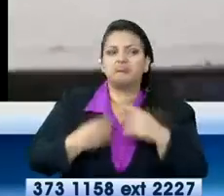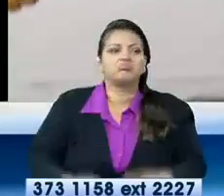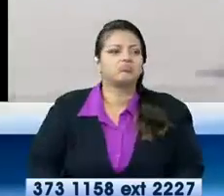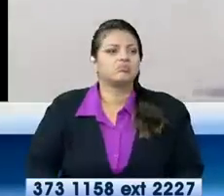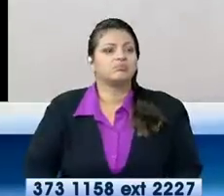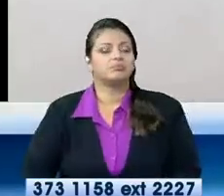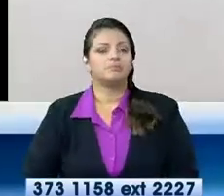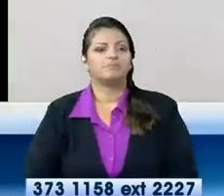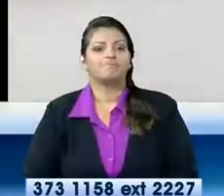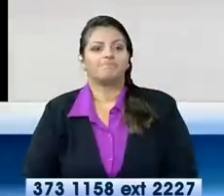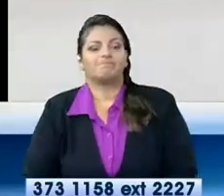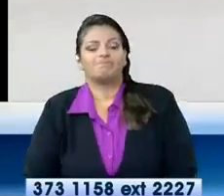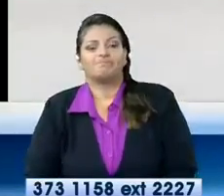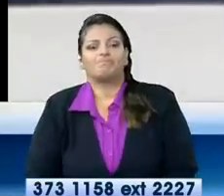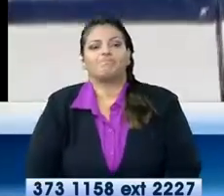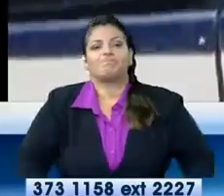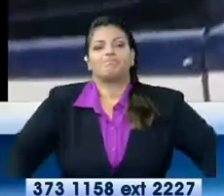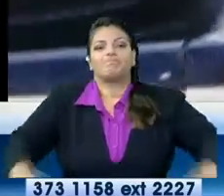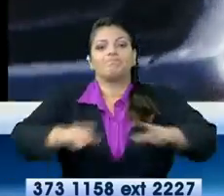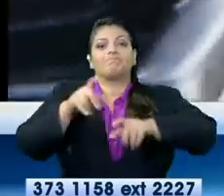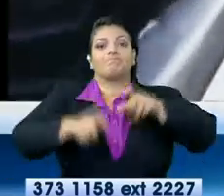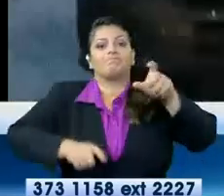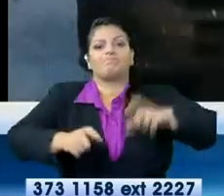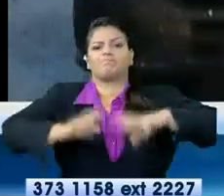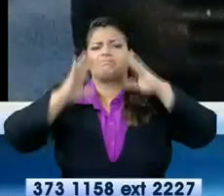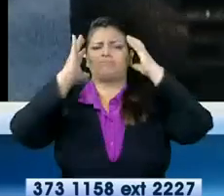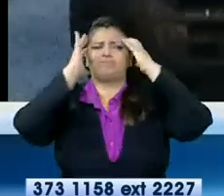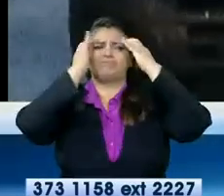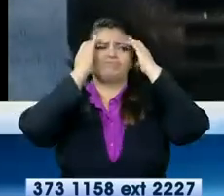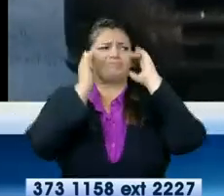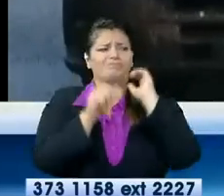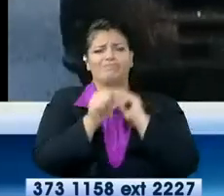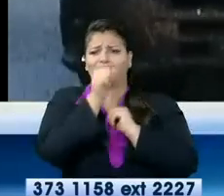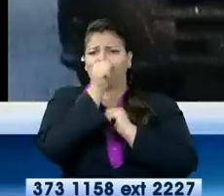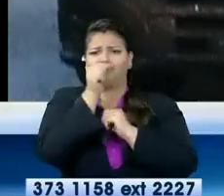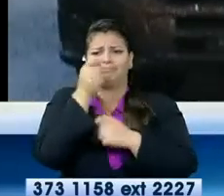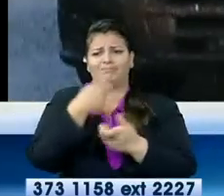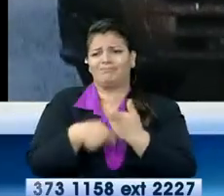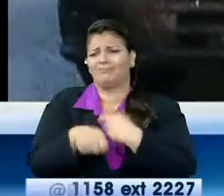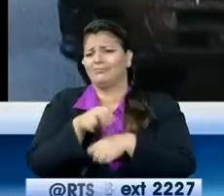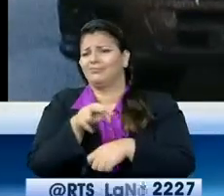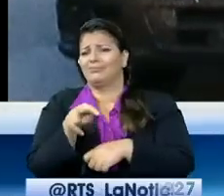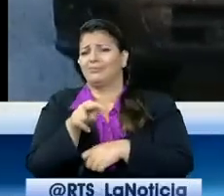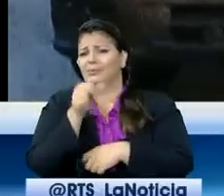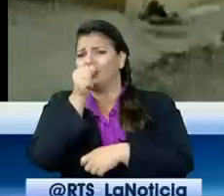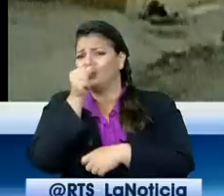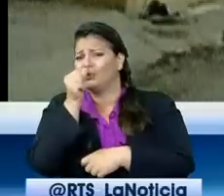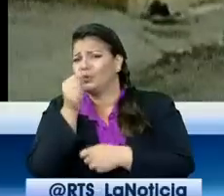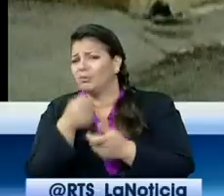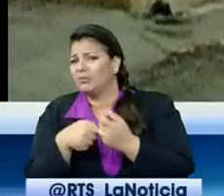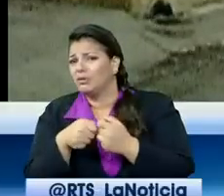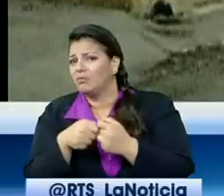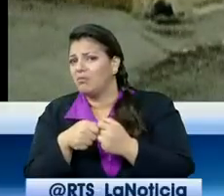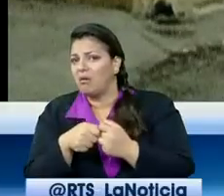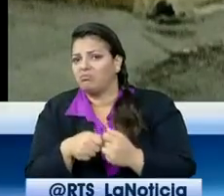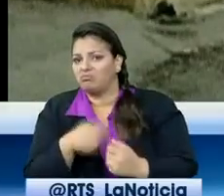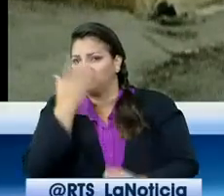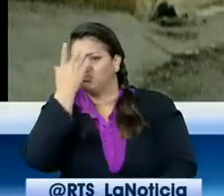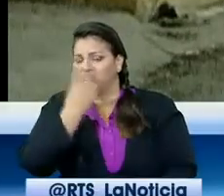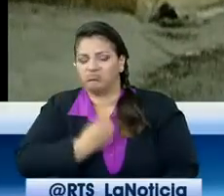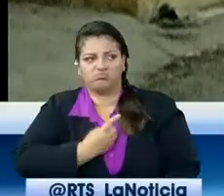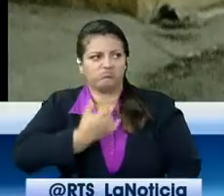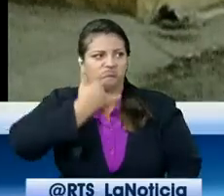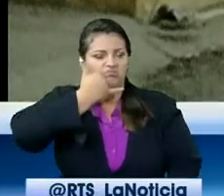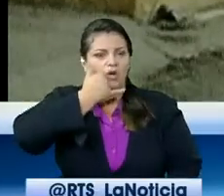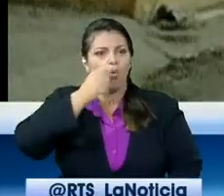estaban preocupados por la inseguridad que se generaba, y por eso decidieron llamar al 1-800-DROGAS, informó